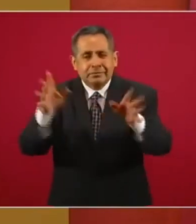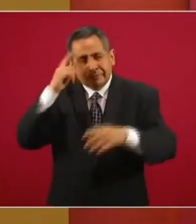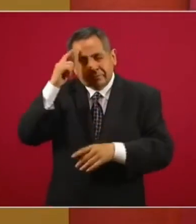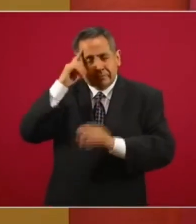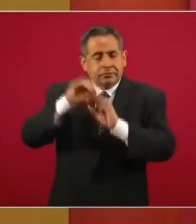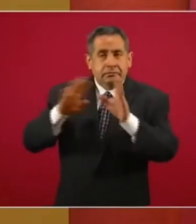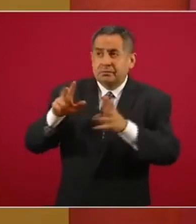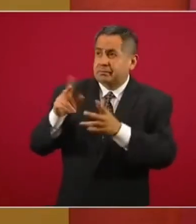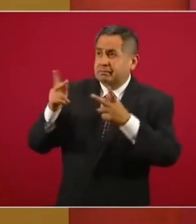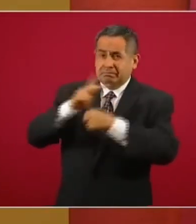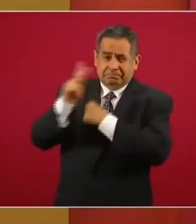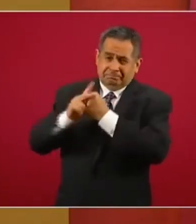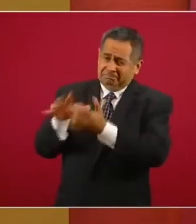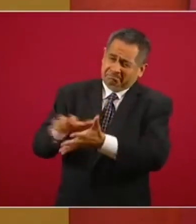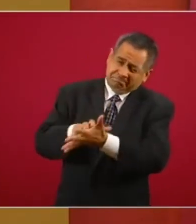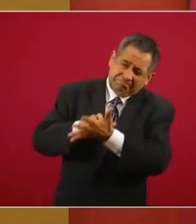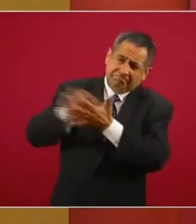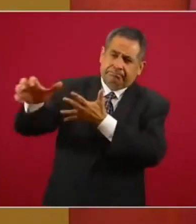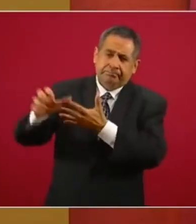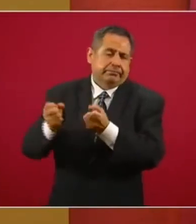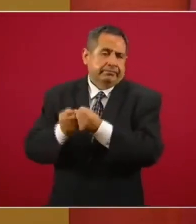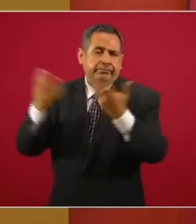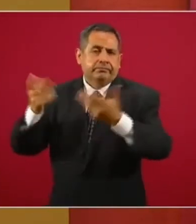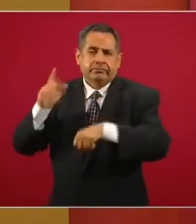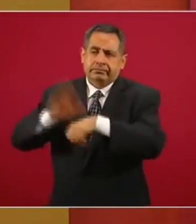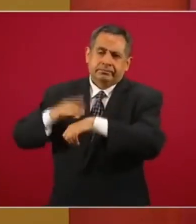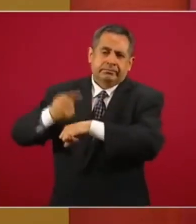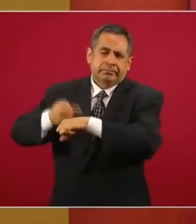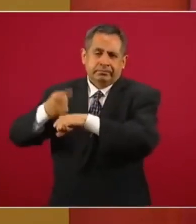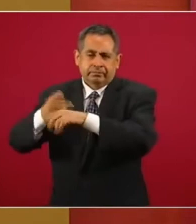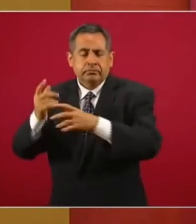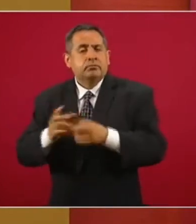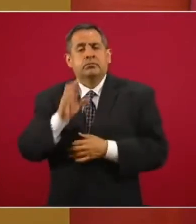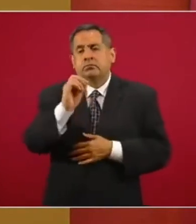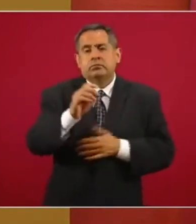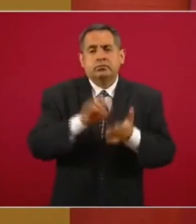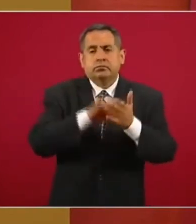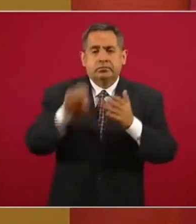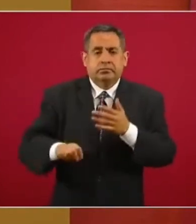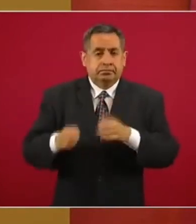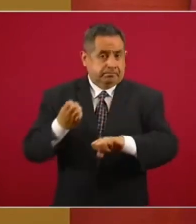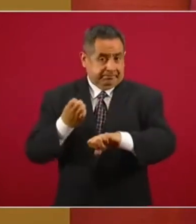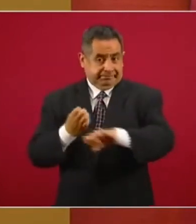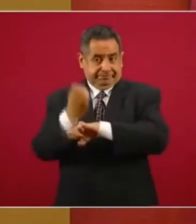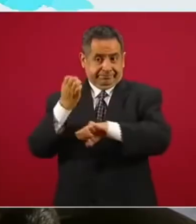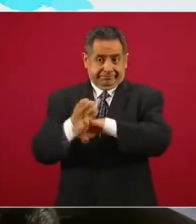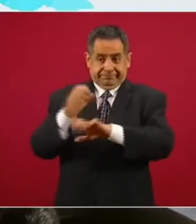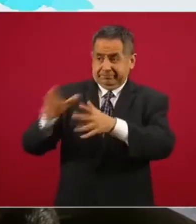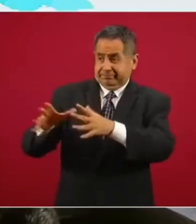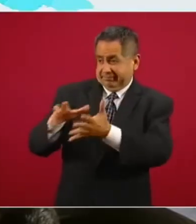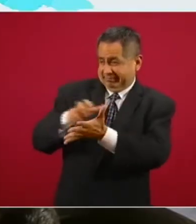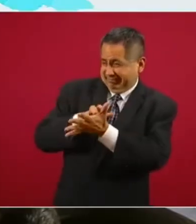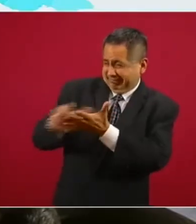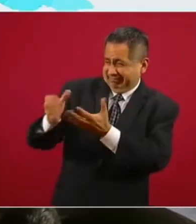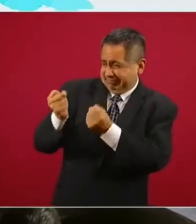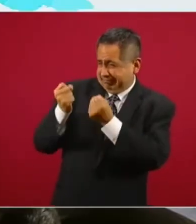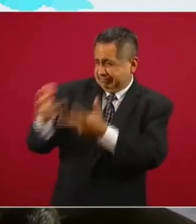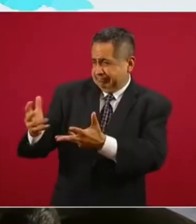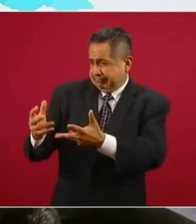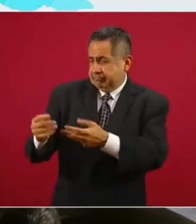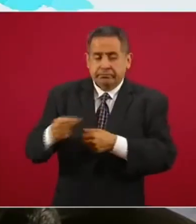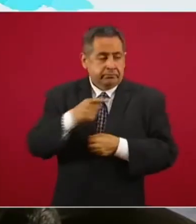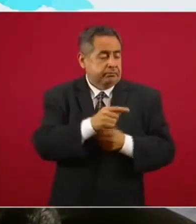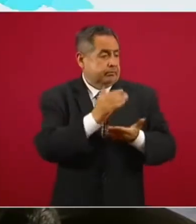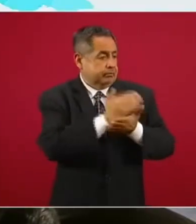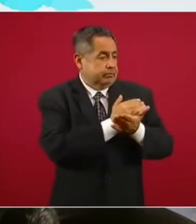casos, o entre entidades federativas donde hay mayor población va a haber más casos. Lo